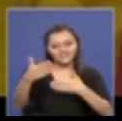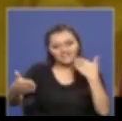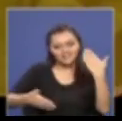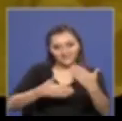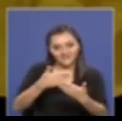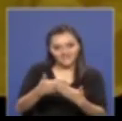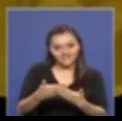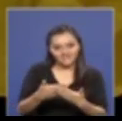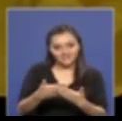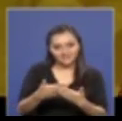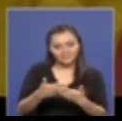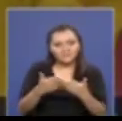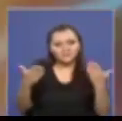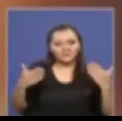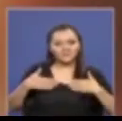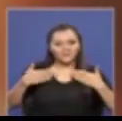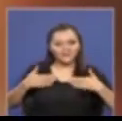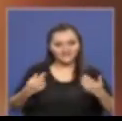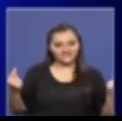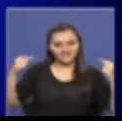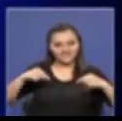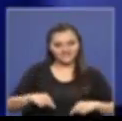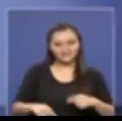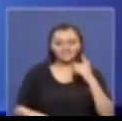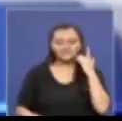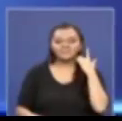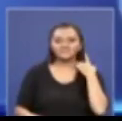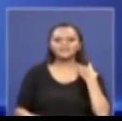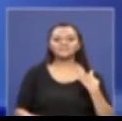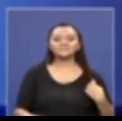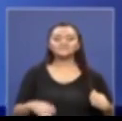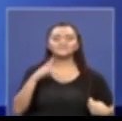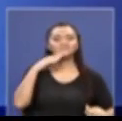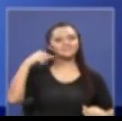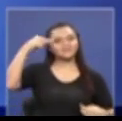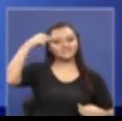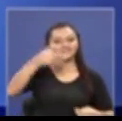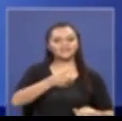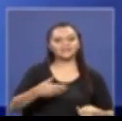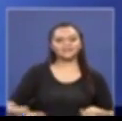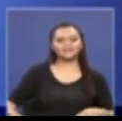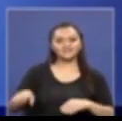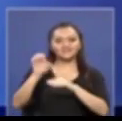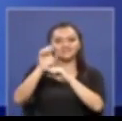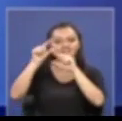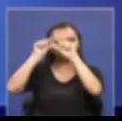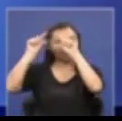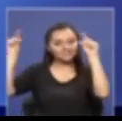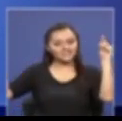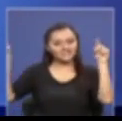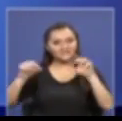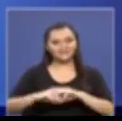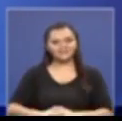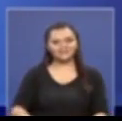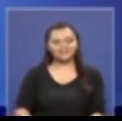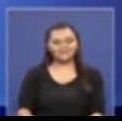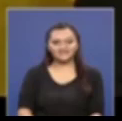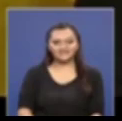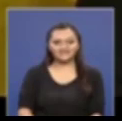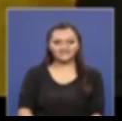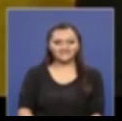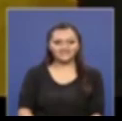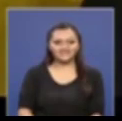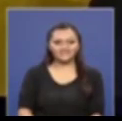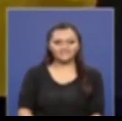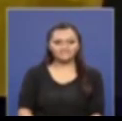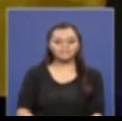ustedes y muy feliz de estar aquí. Rafael Correa Delgado, presidente constitucional del Ecuador.